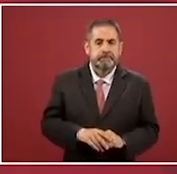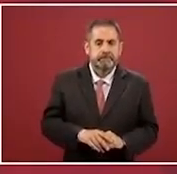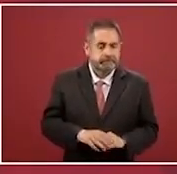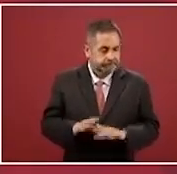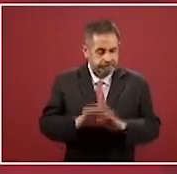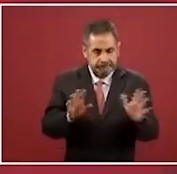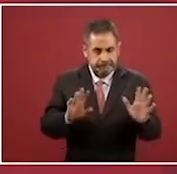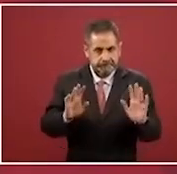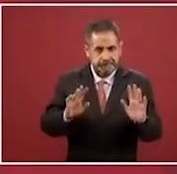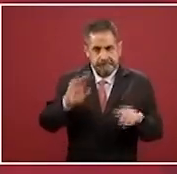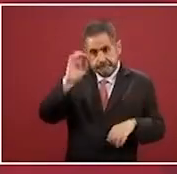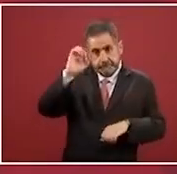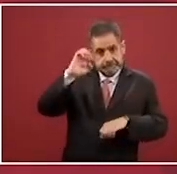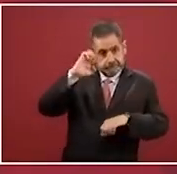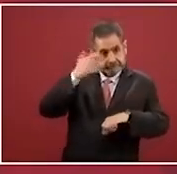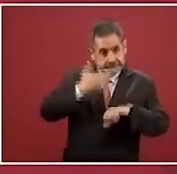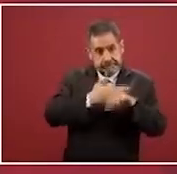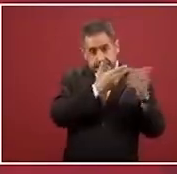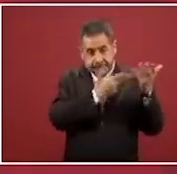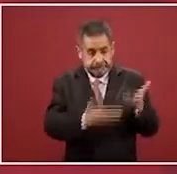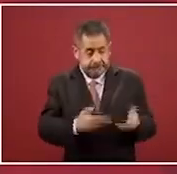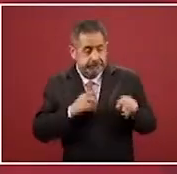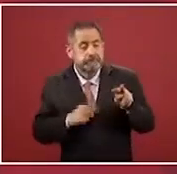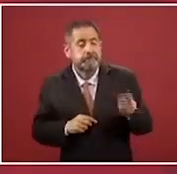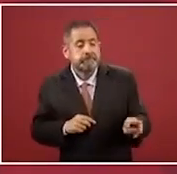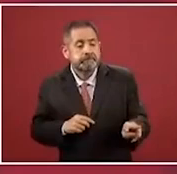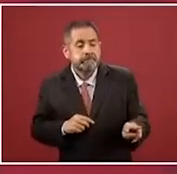es nada más